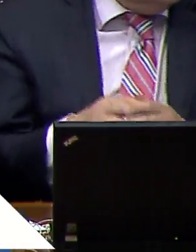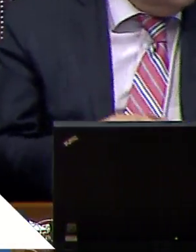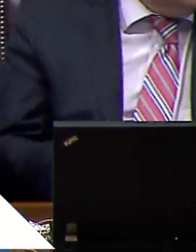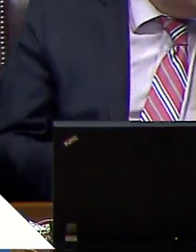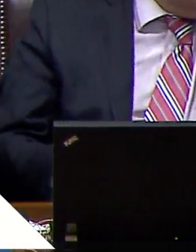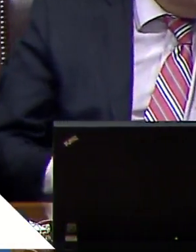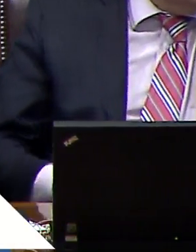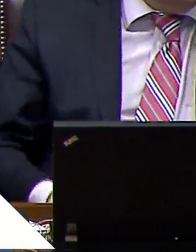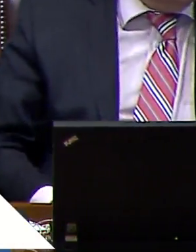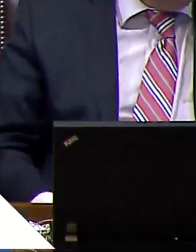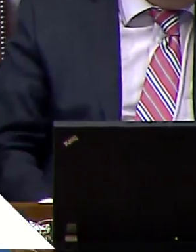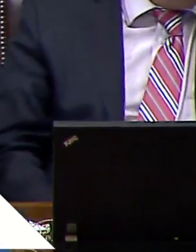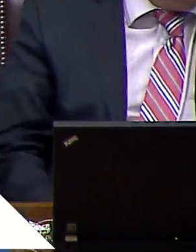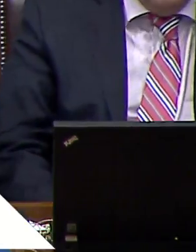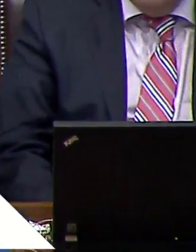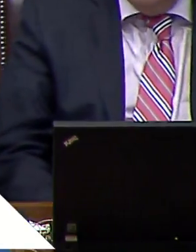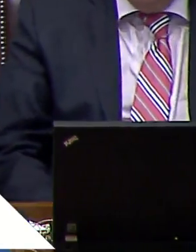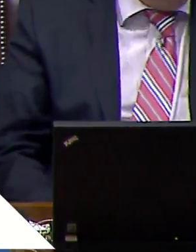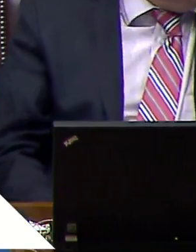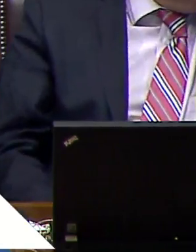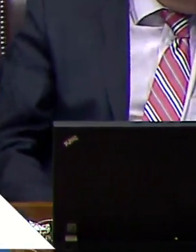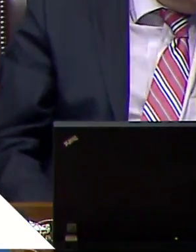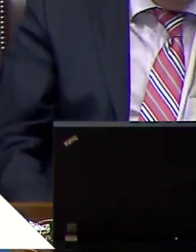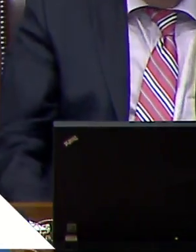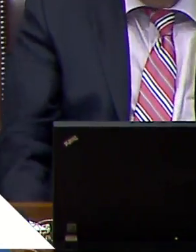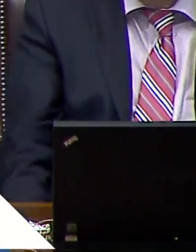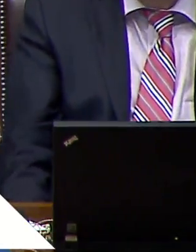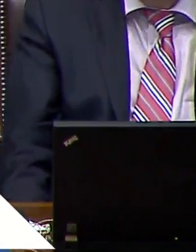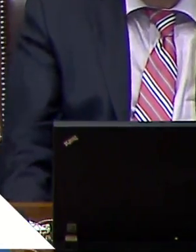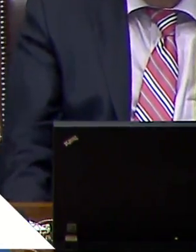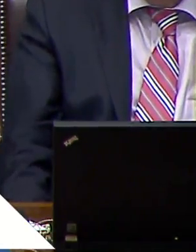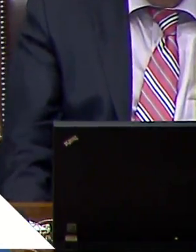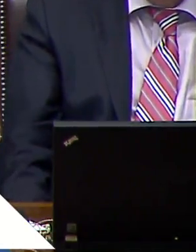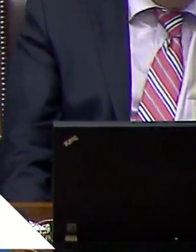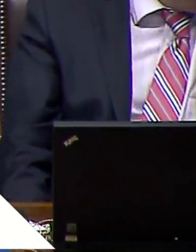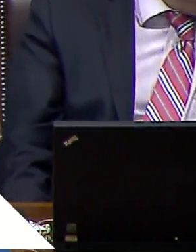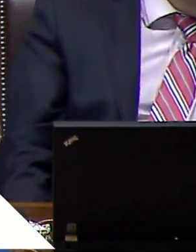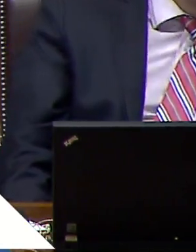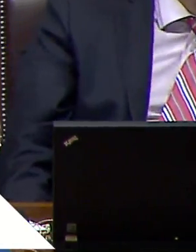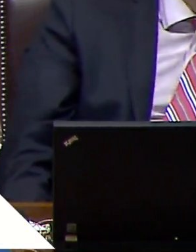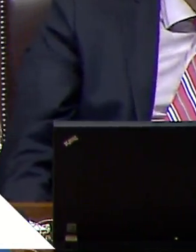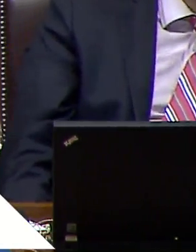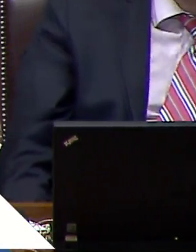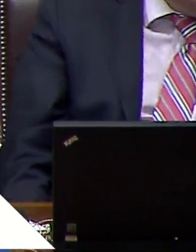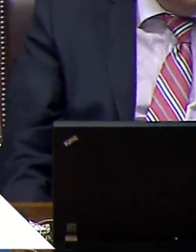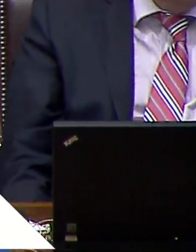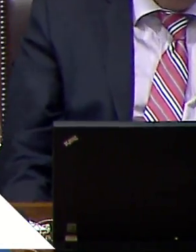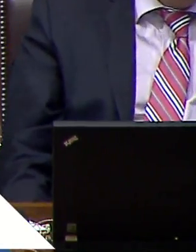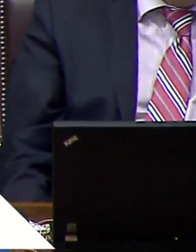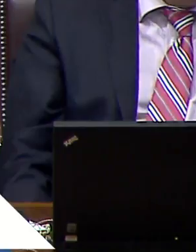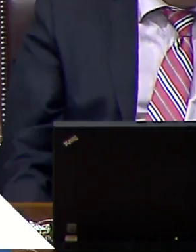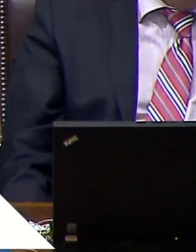ellas están acompañadas por su presidenta la señora Sonia Basaul bienvenida señora Sonia